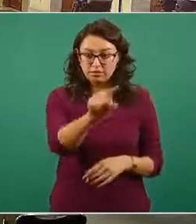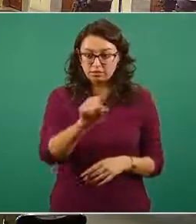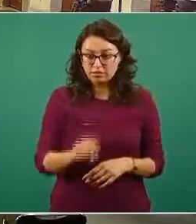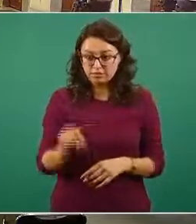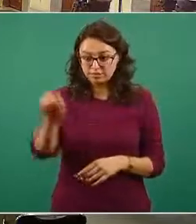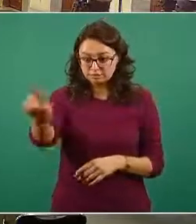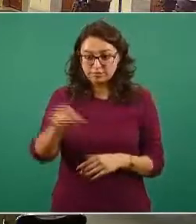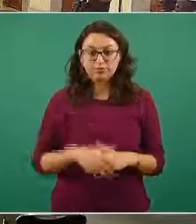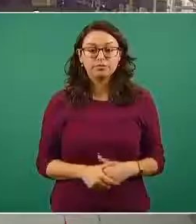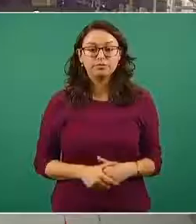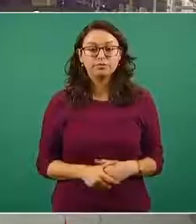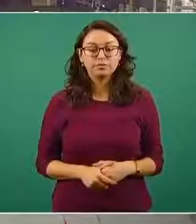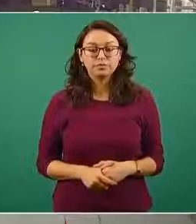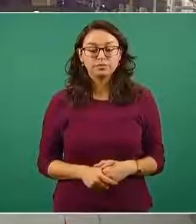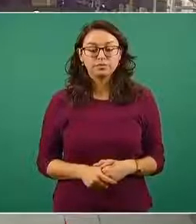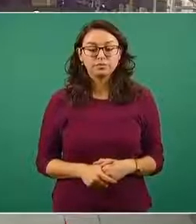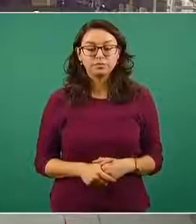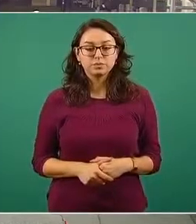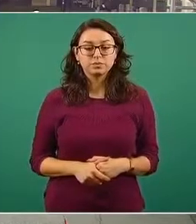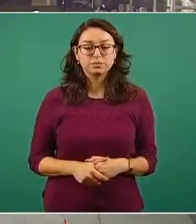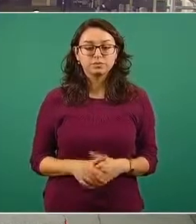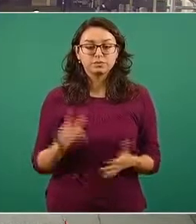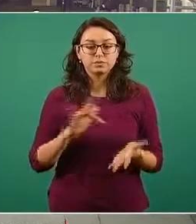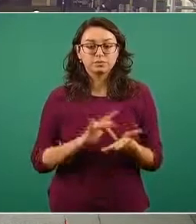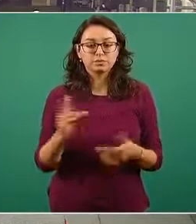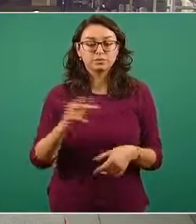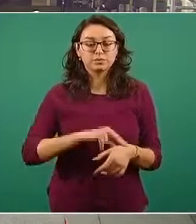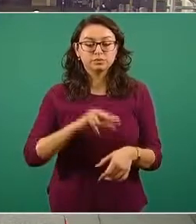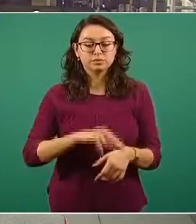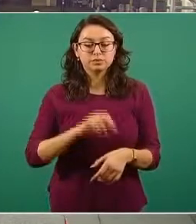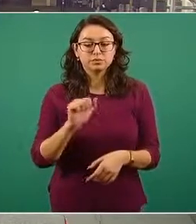usted. Gracias, doctor Alomía.